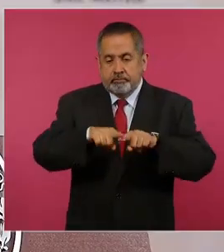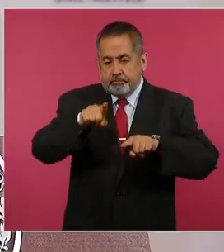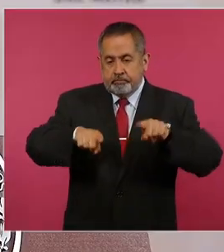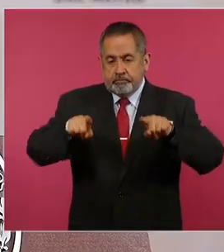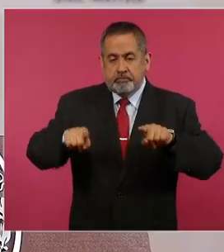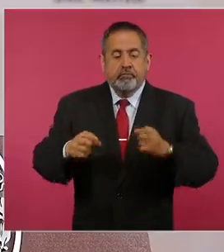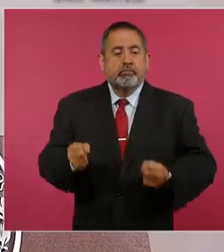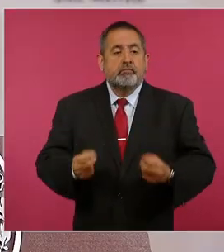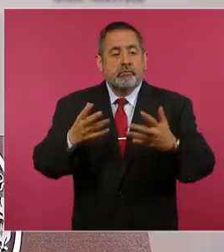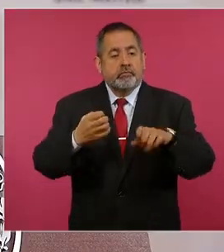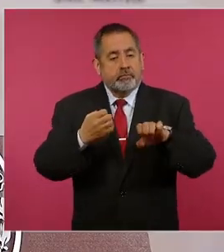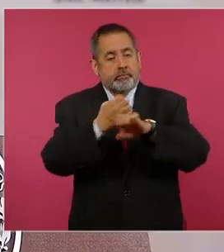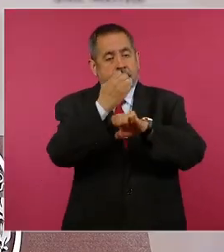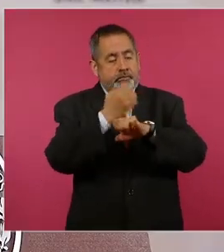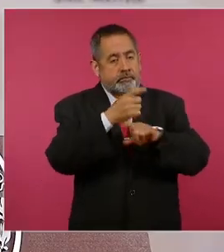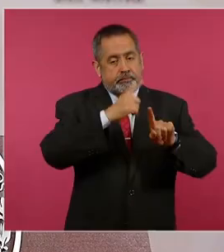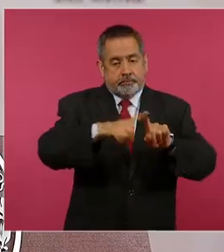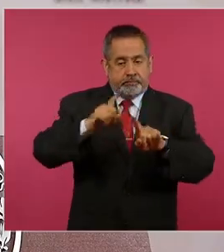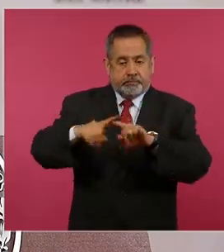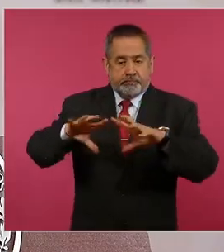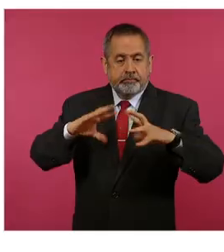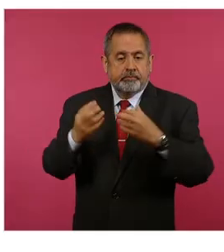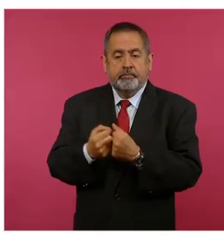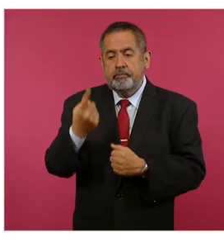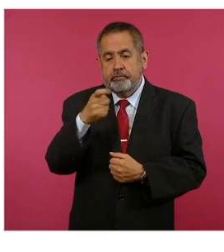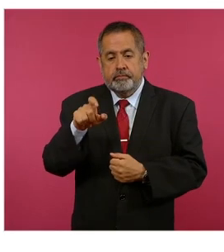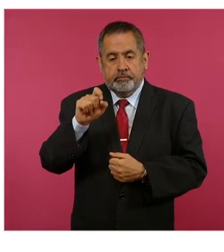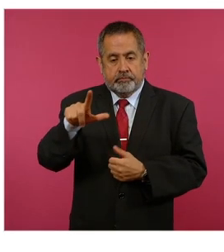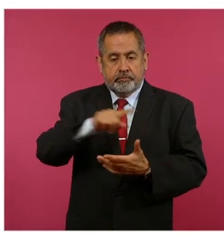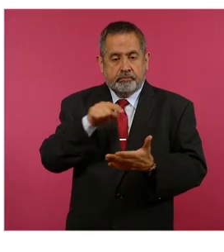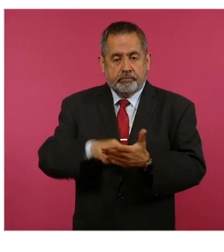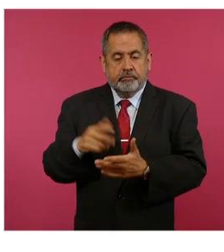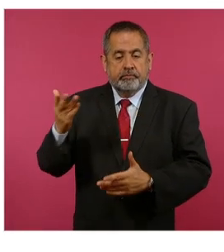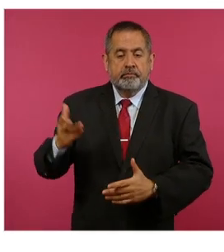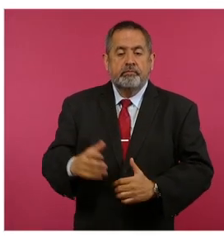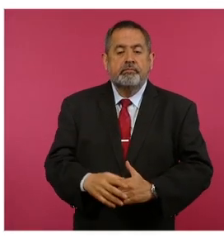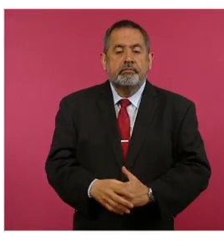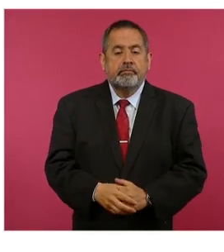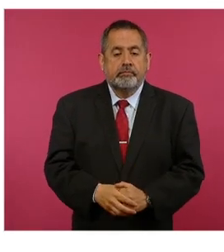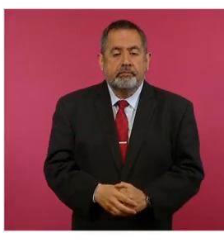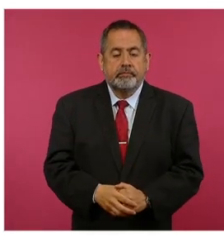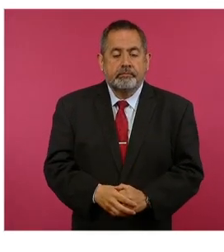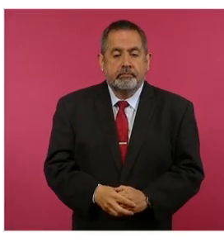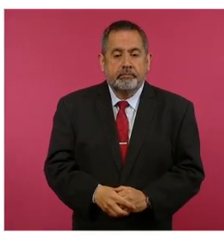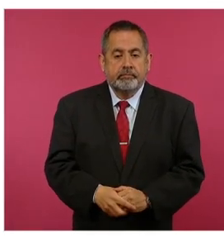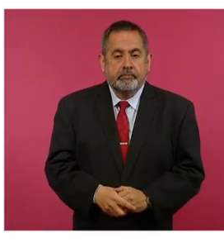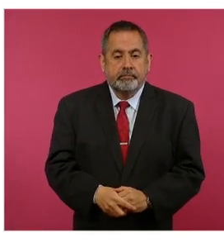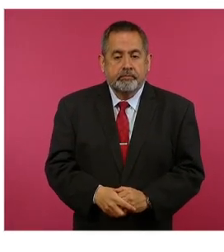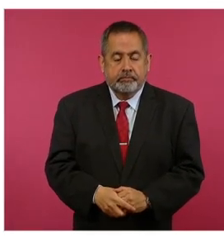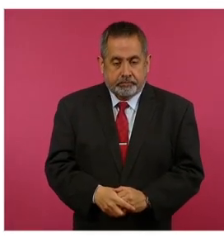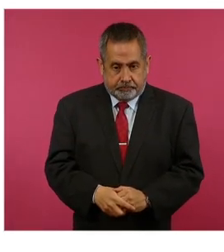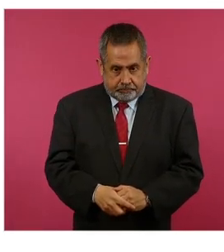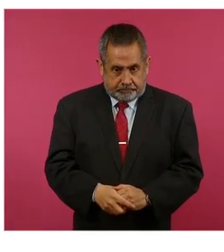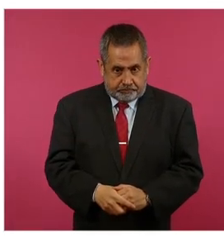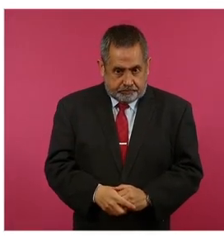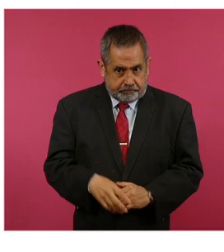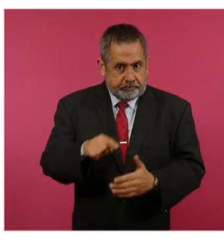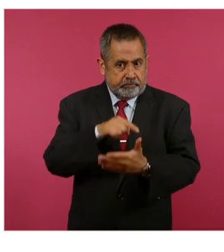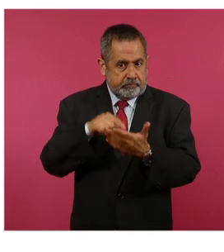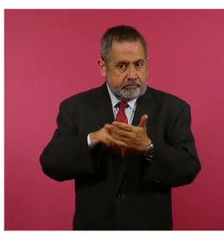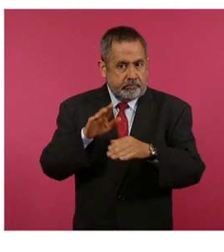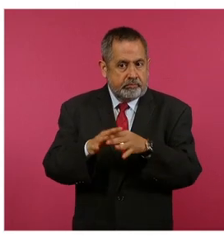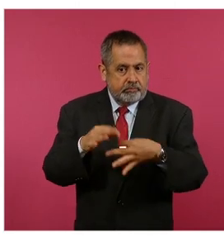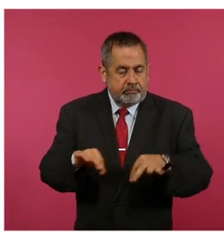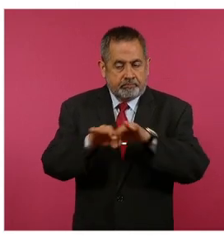estatal de las 127 sedes, solo voy a hablar de las de salud. Destaca la ubicación estratégica